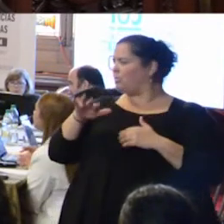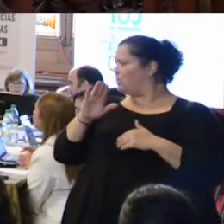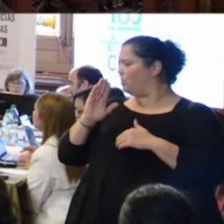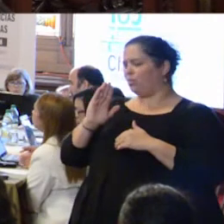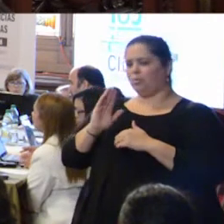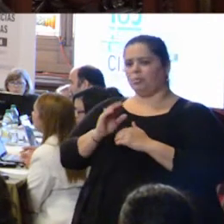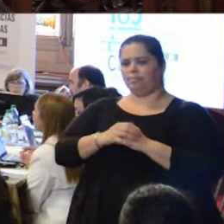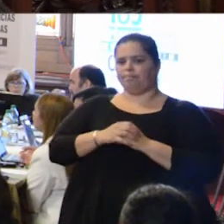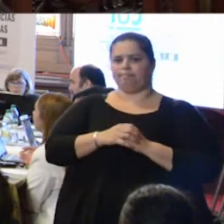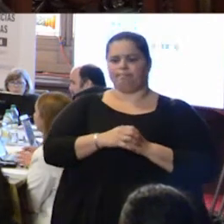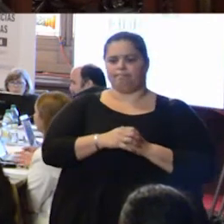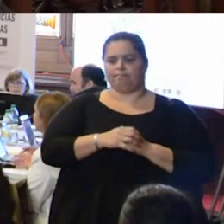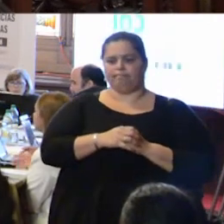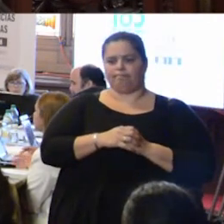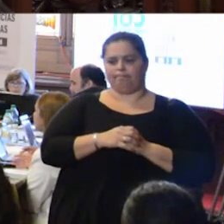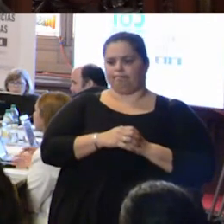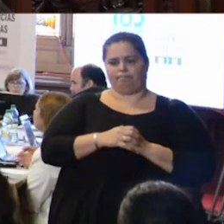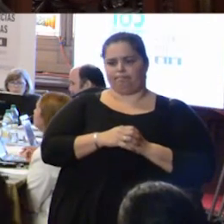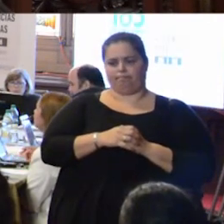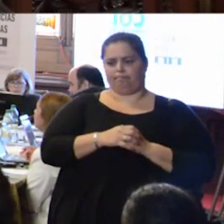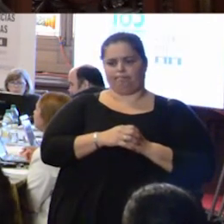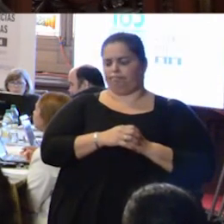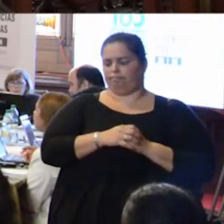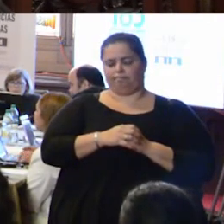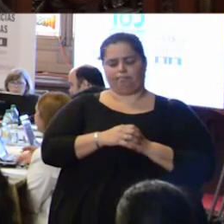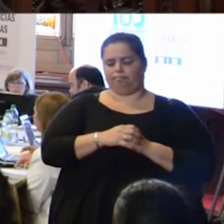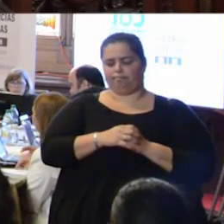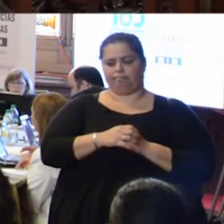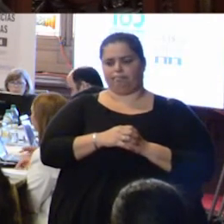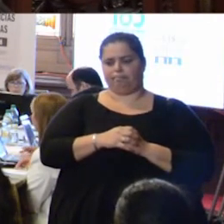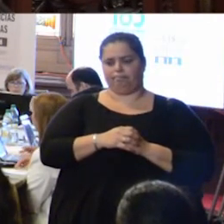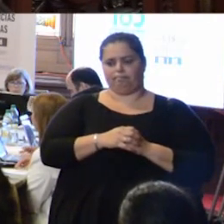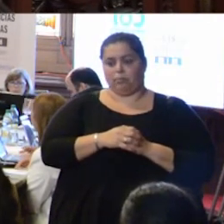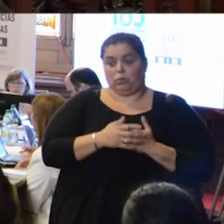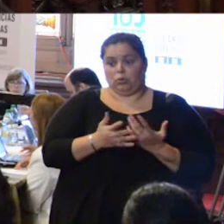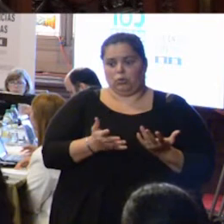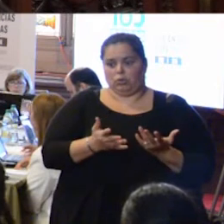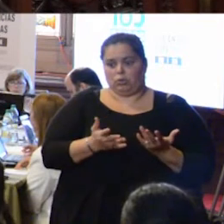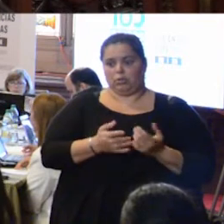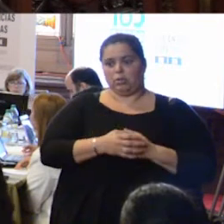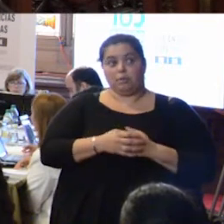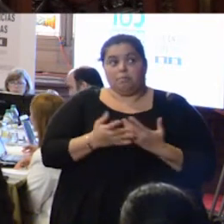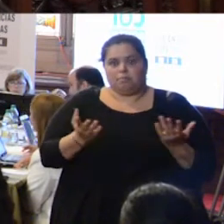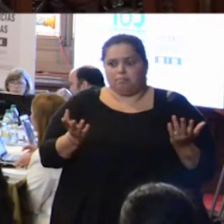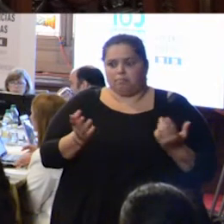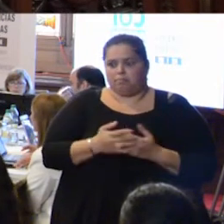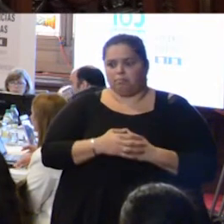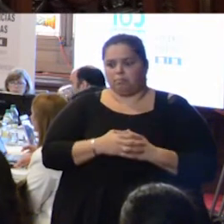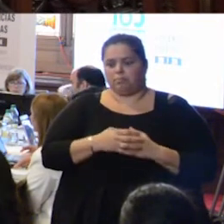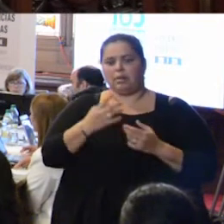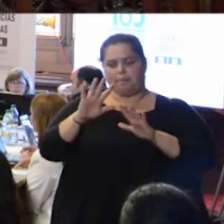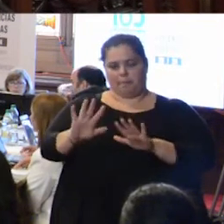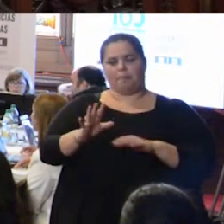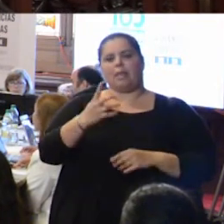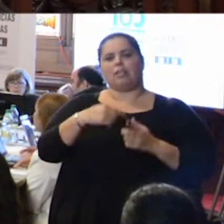es remitido al despacho superior, en el cual en la actualidad nos encontramos, ya superamos la etapa de